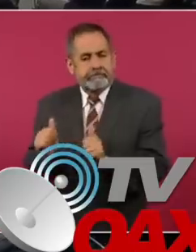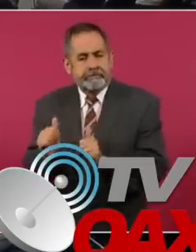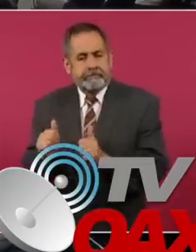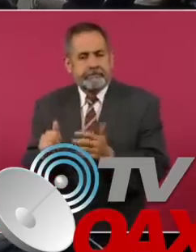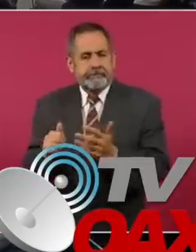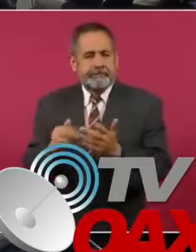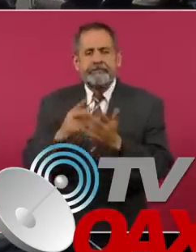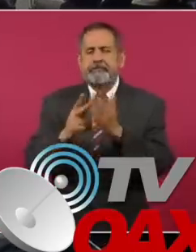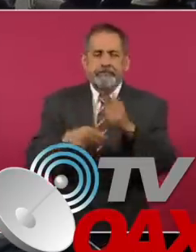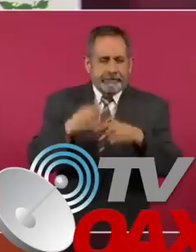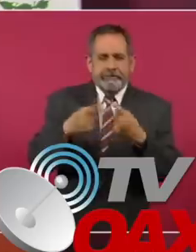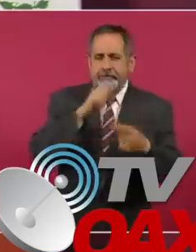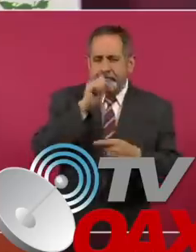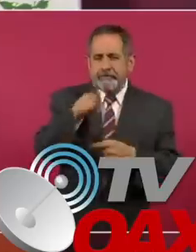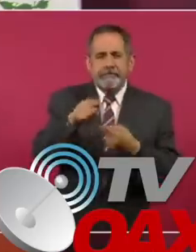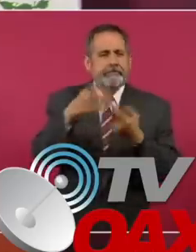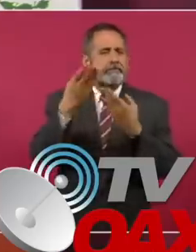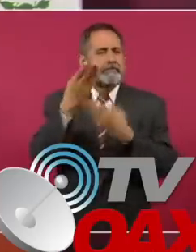volvemos a lo del banco.